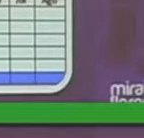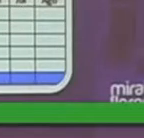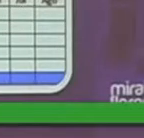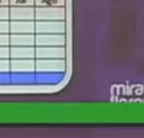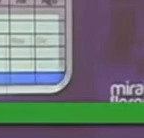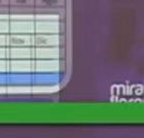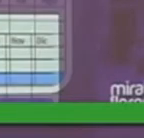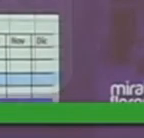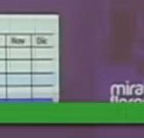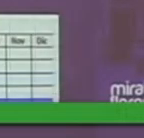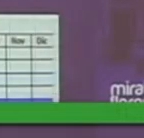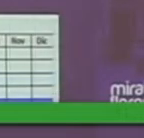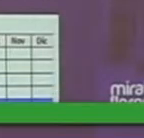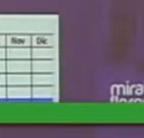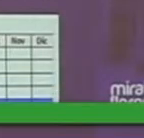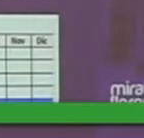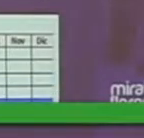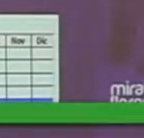2018.